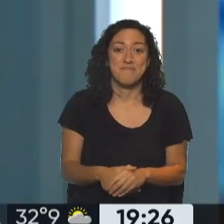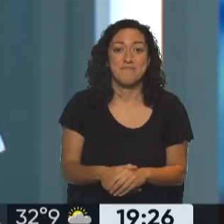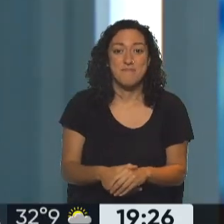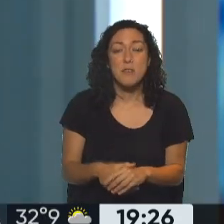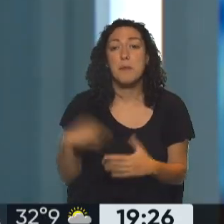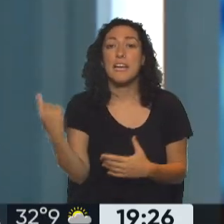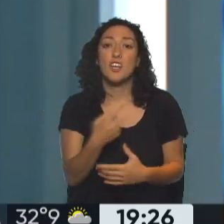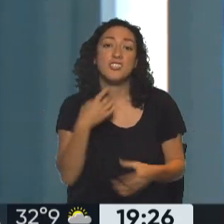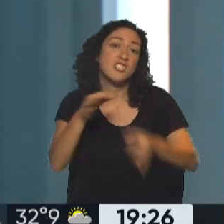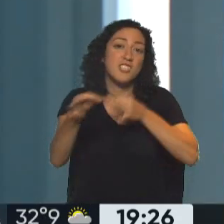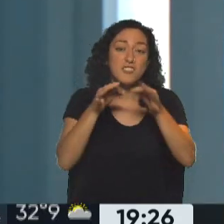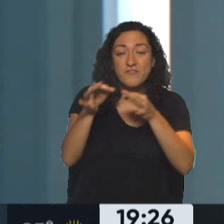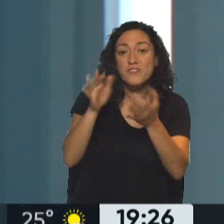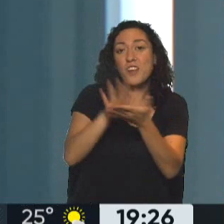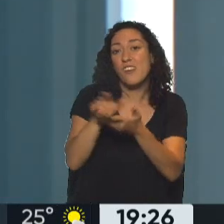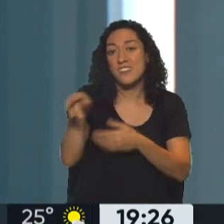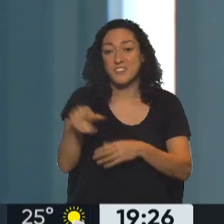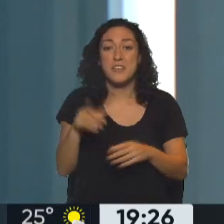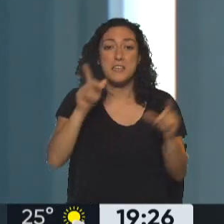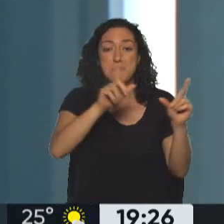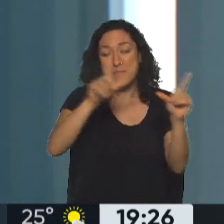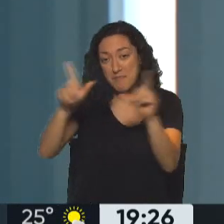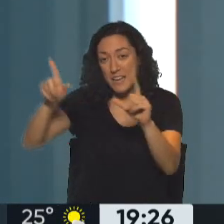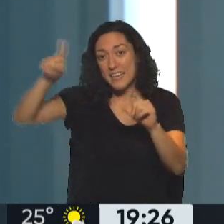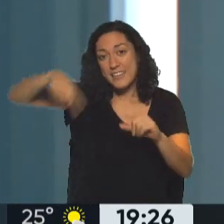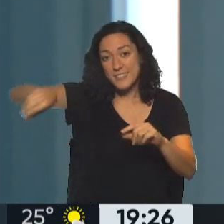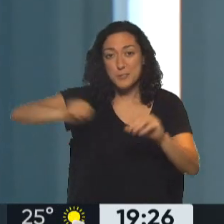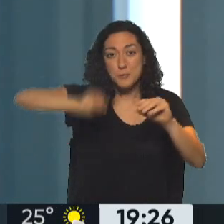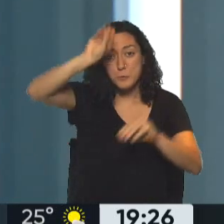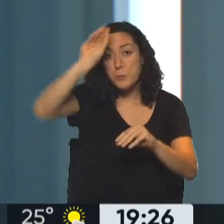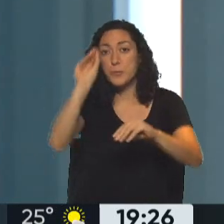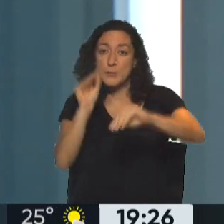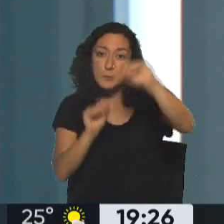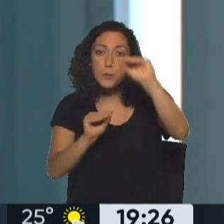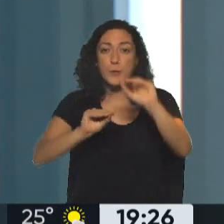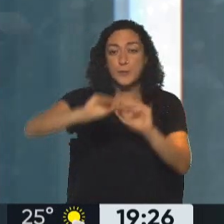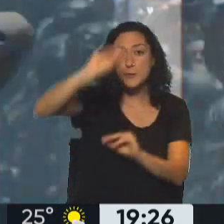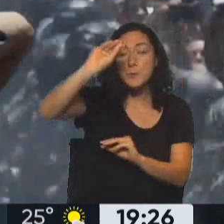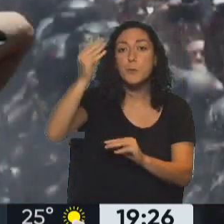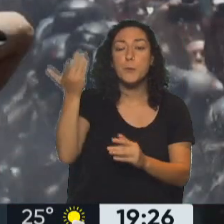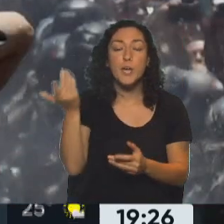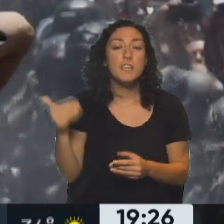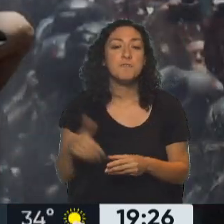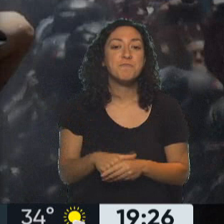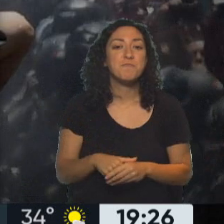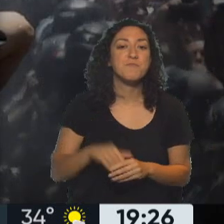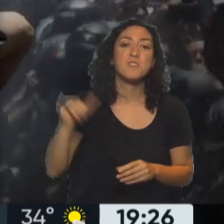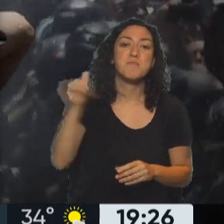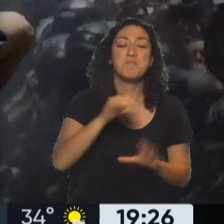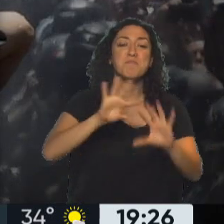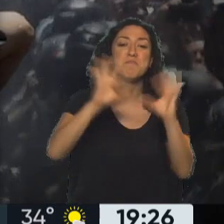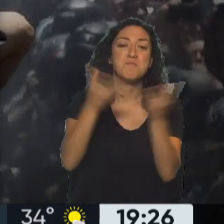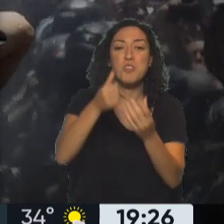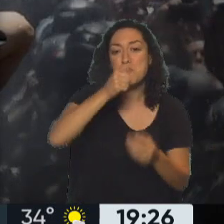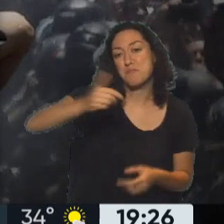nosotros charlemos un poco de ellos, vamos a ver las imágenes que fueron subiendo cada uno de los integrantes del plantel que se consagró campeón del mundo este